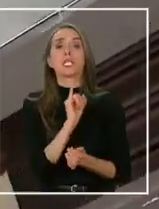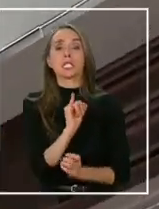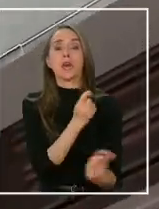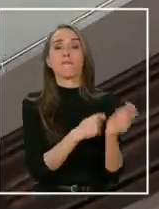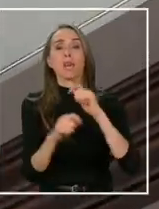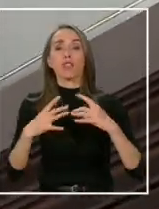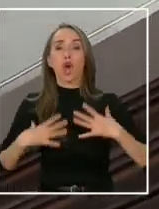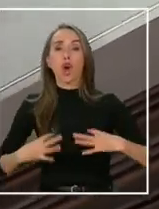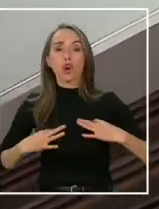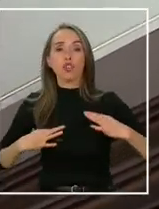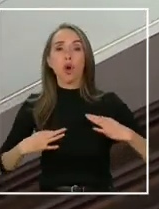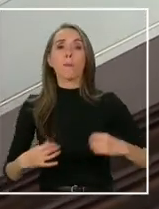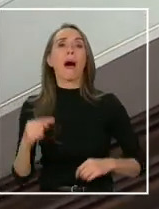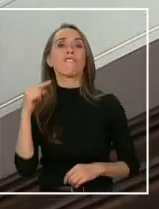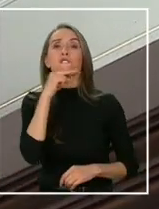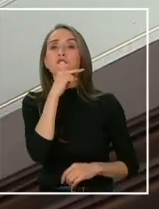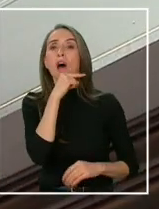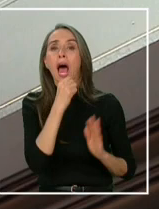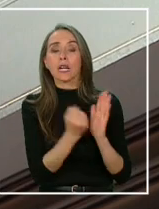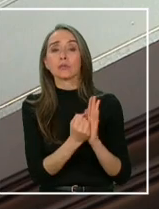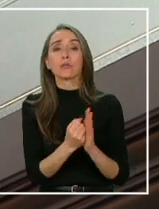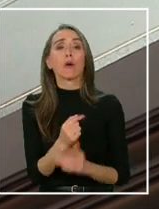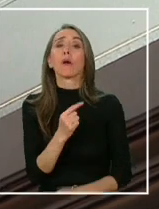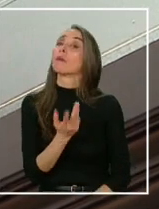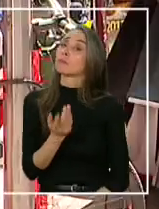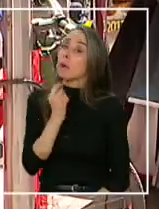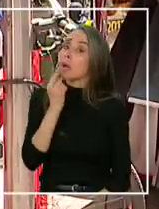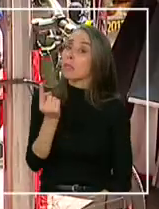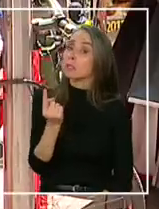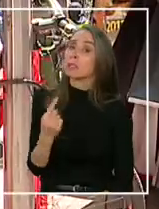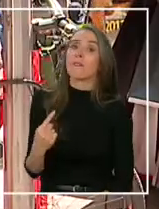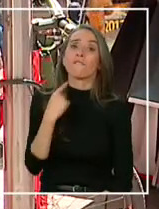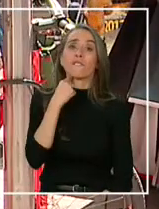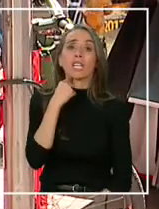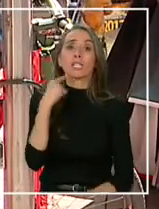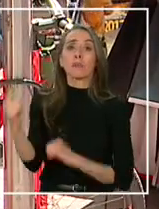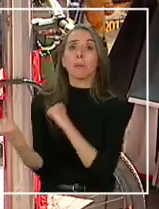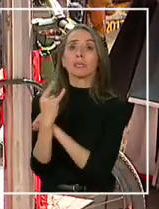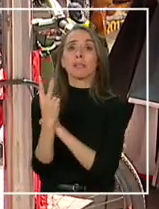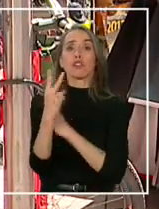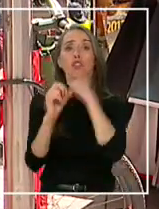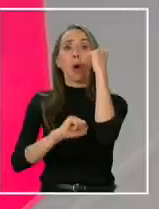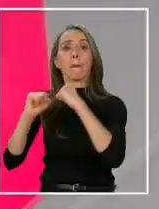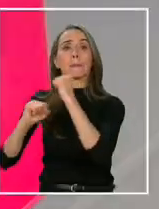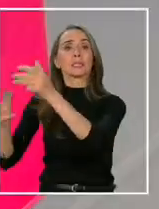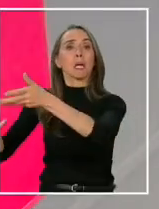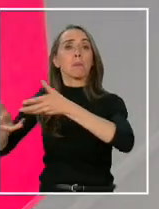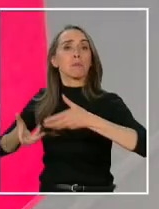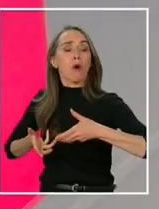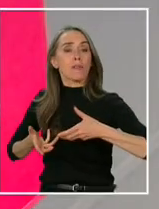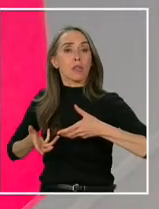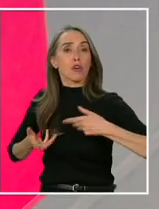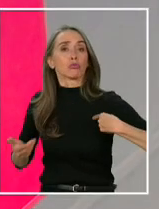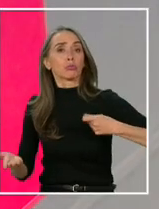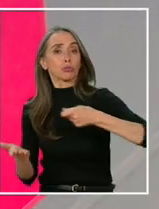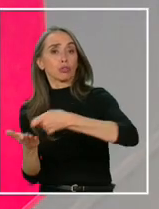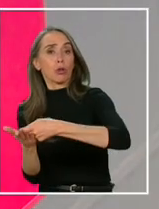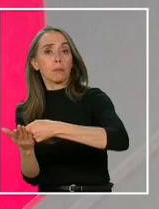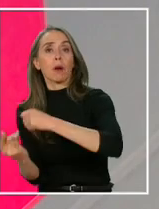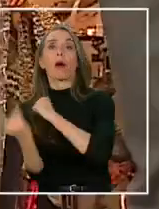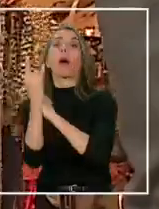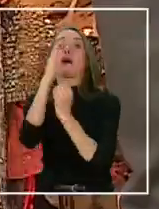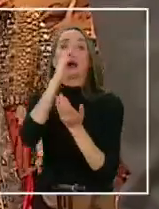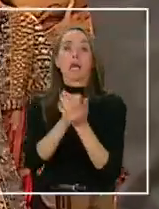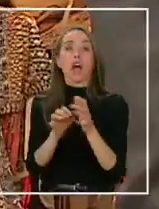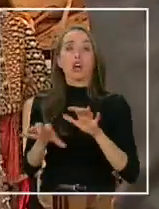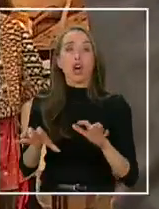de ropa falsificada, acusando ser víctima de estafa por parte de dos proveedores, quienes supuestamente los habrían engañado con